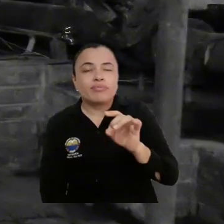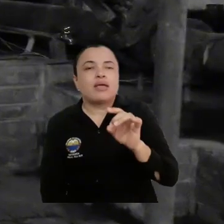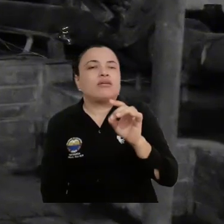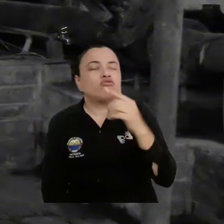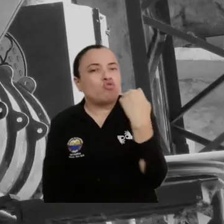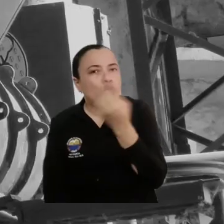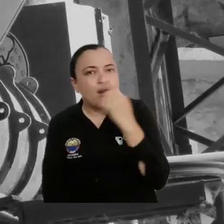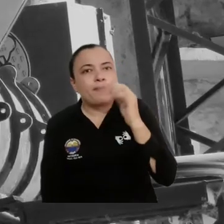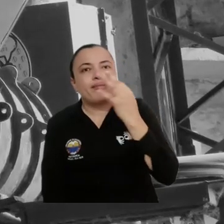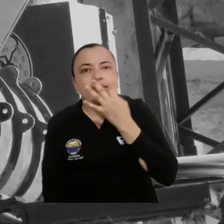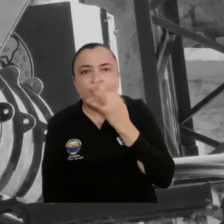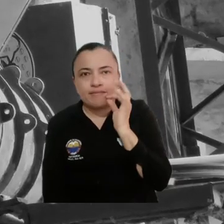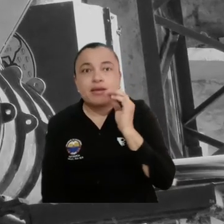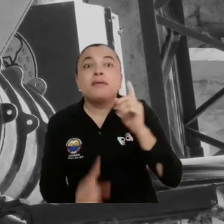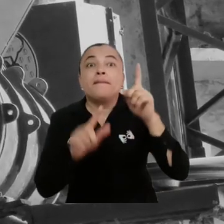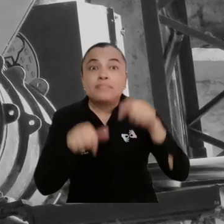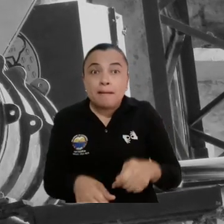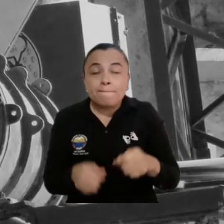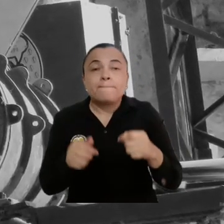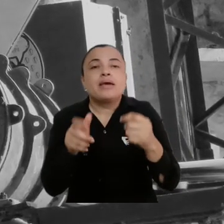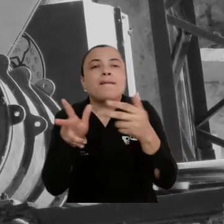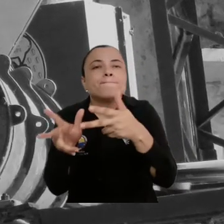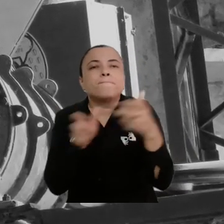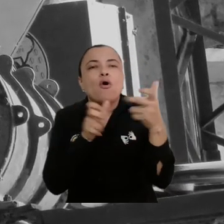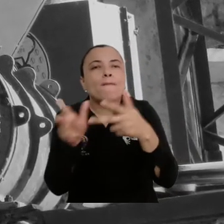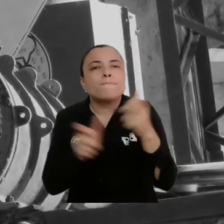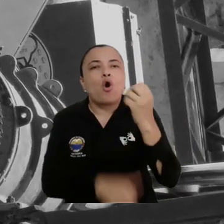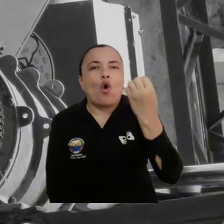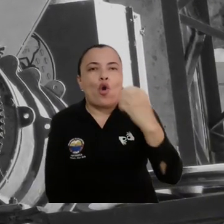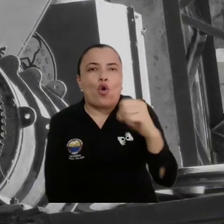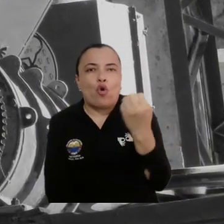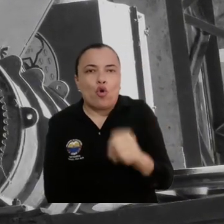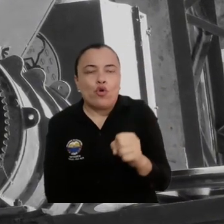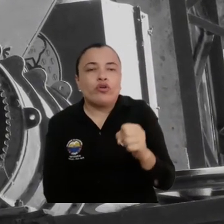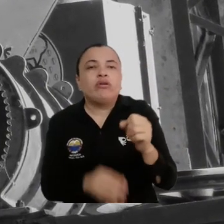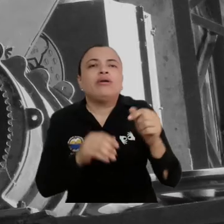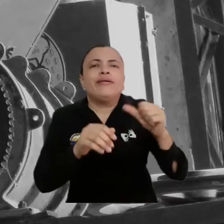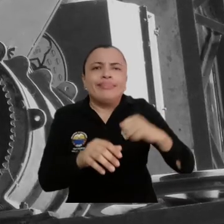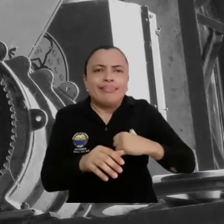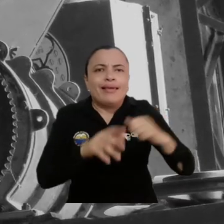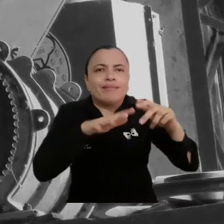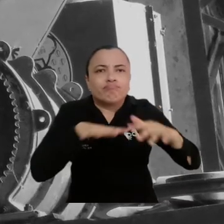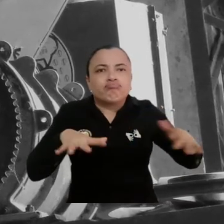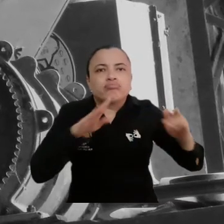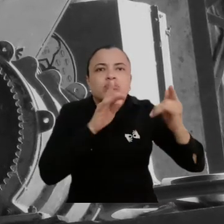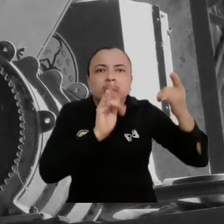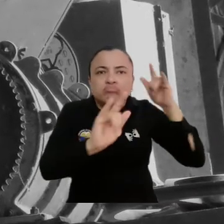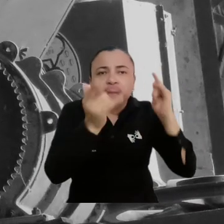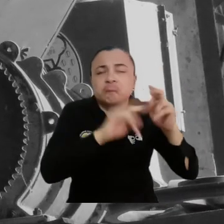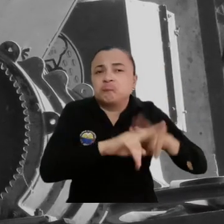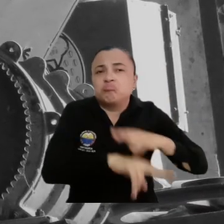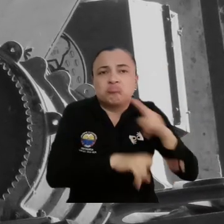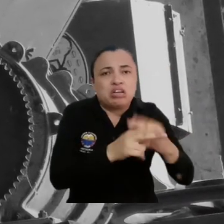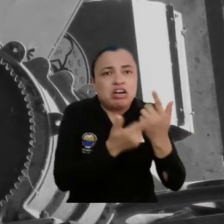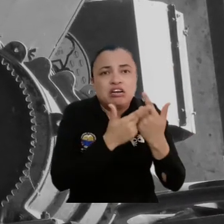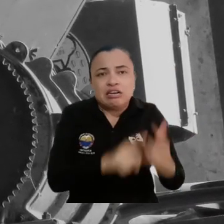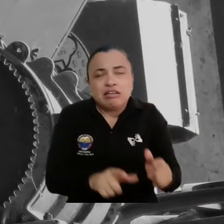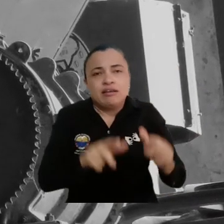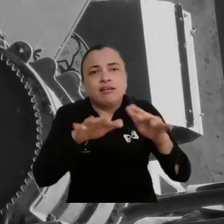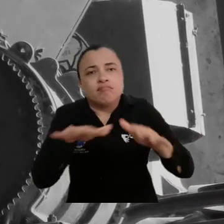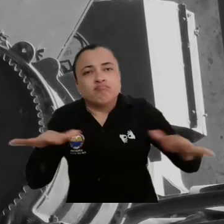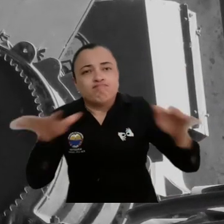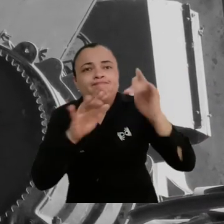la explotación de oro. También contaba con potreros, áreas de bosque y una infraestructura avanzada para la época,